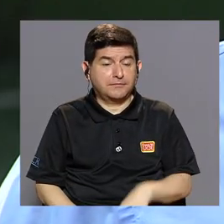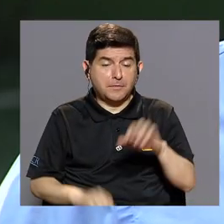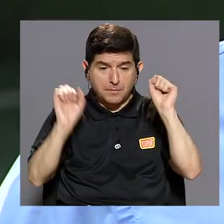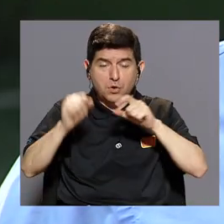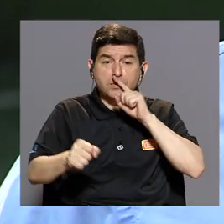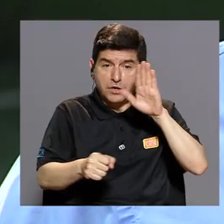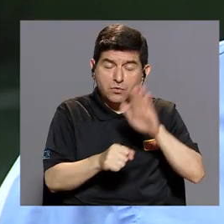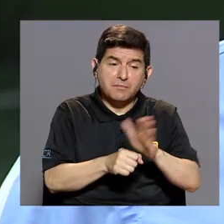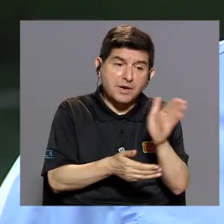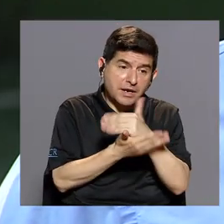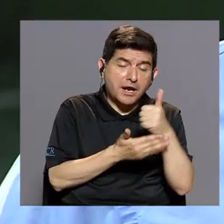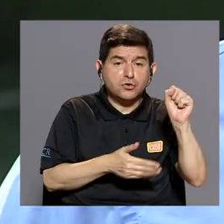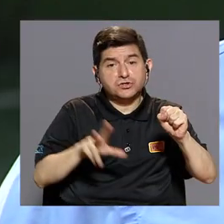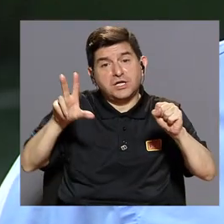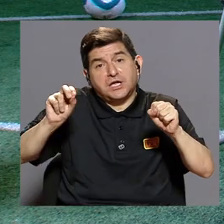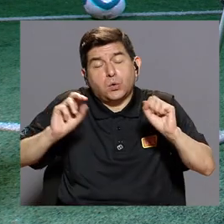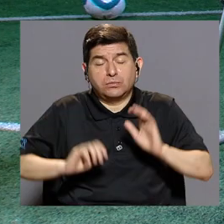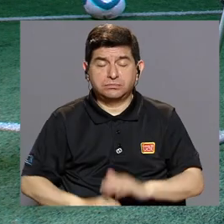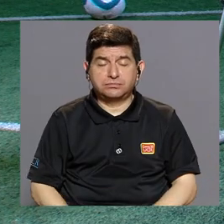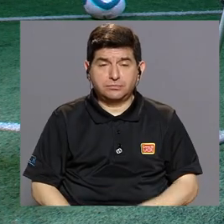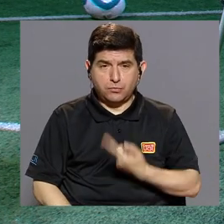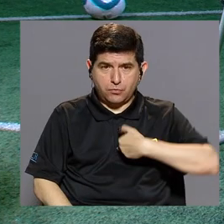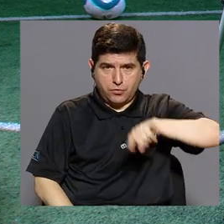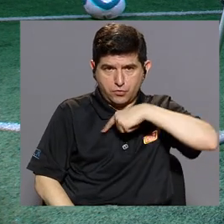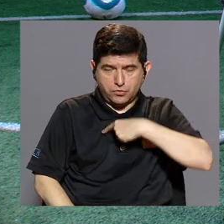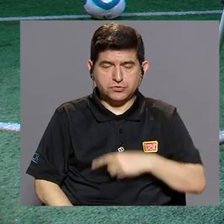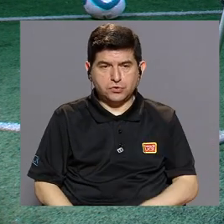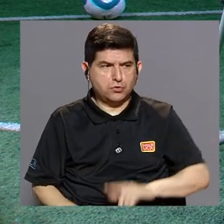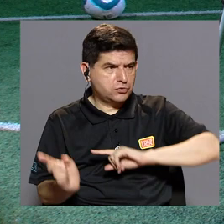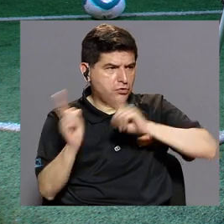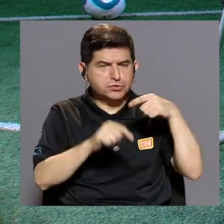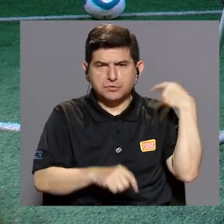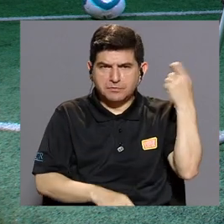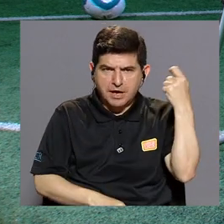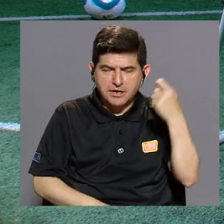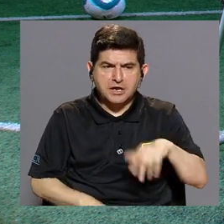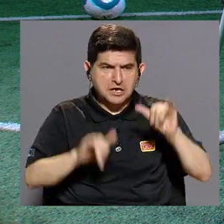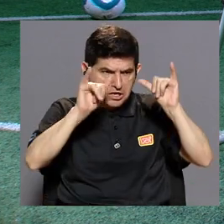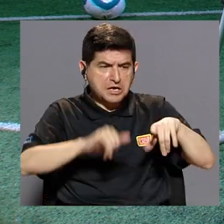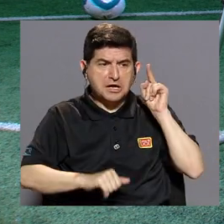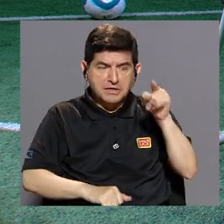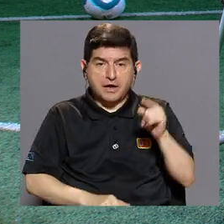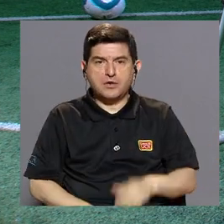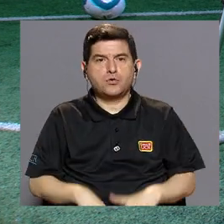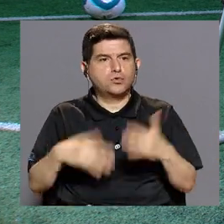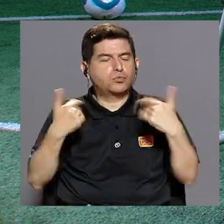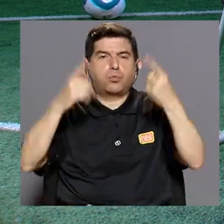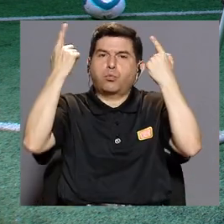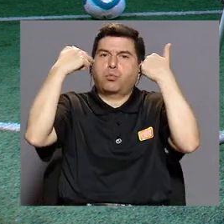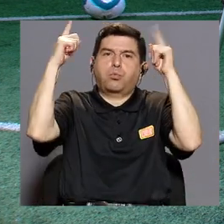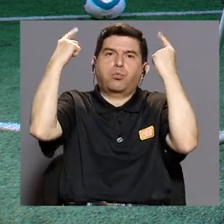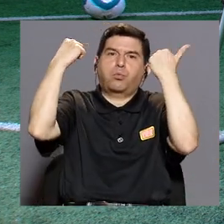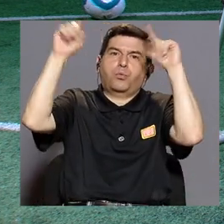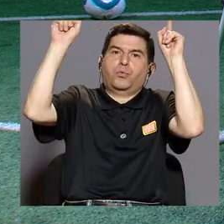son alcanzables y hay cosas que no. O sea, para nosotros, haber ido, ya te digo, ir a Guanacaste y quedarnos, el mayor logro